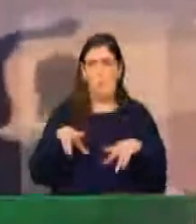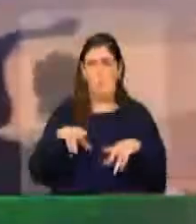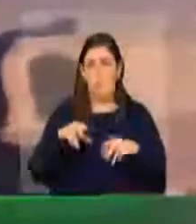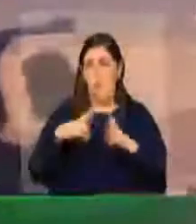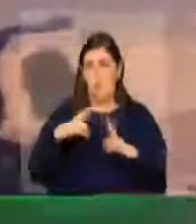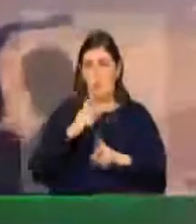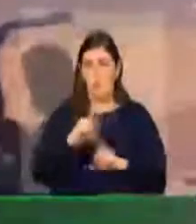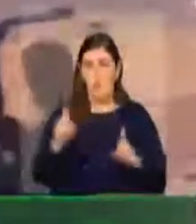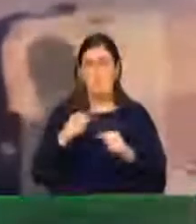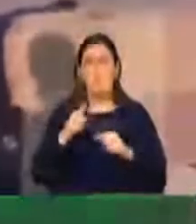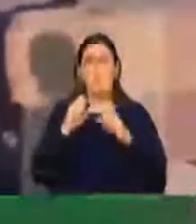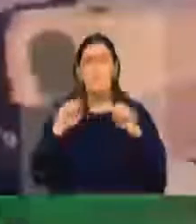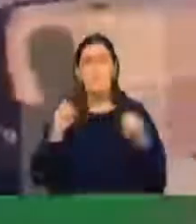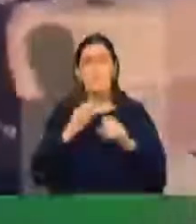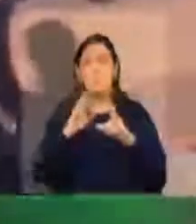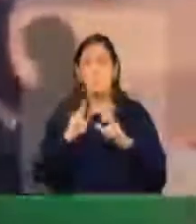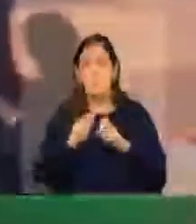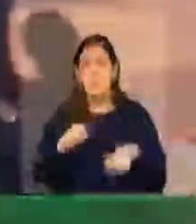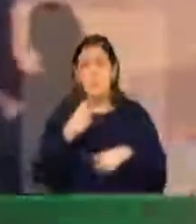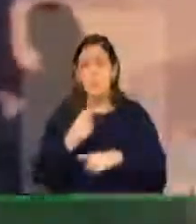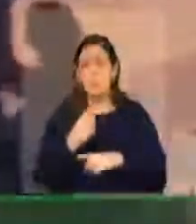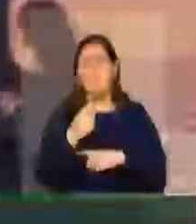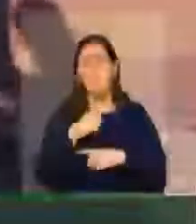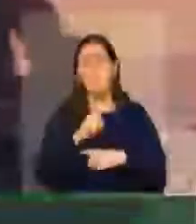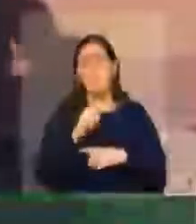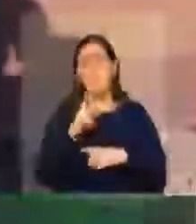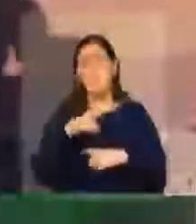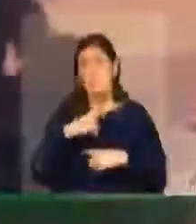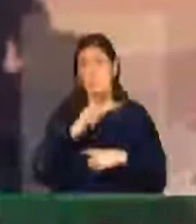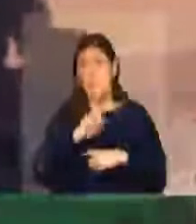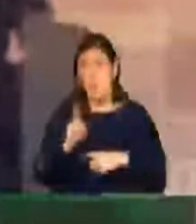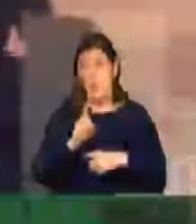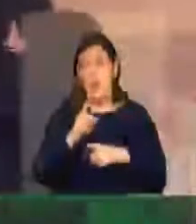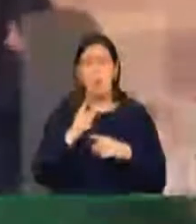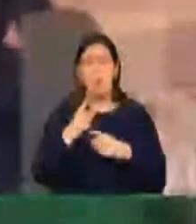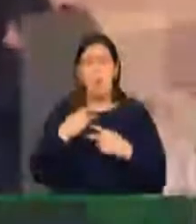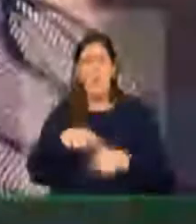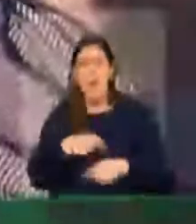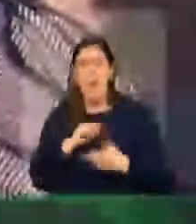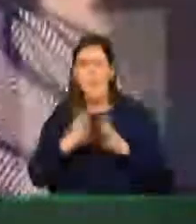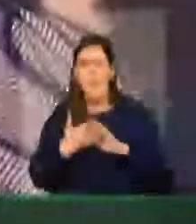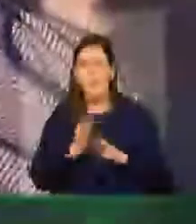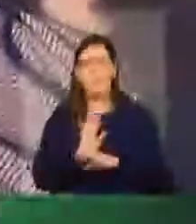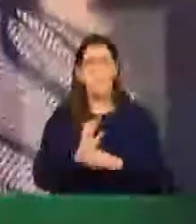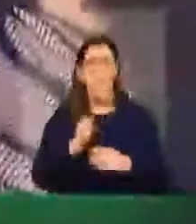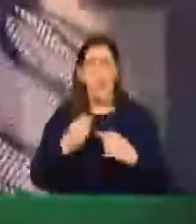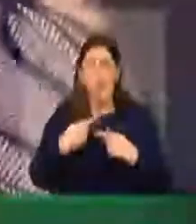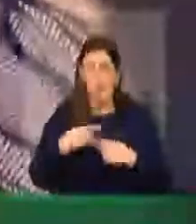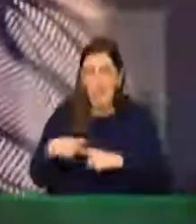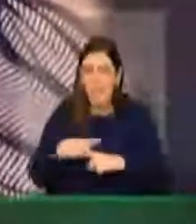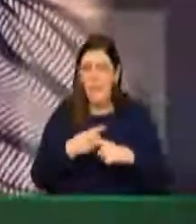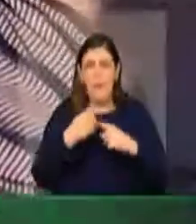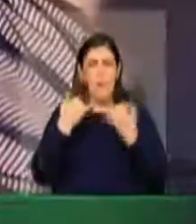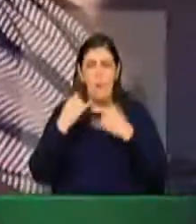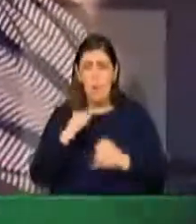del PIT-CNT señaló que la negativa a la cadena nacional impide un debate informado sobre la iniciativa. Se ha aprobado sin